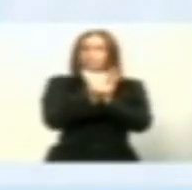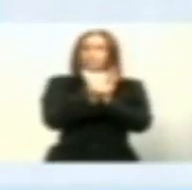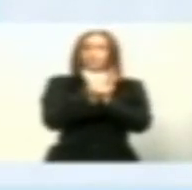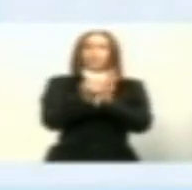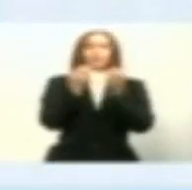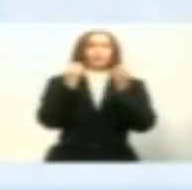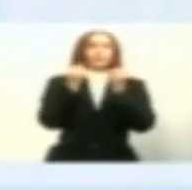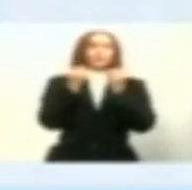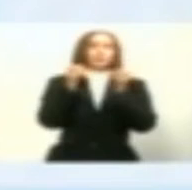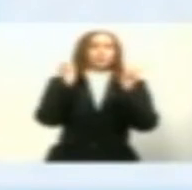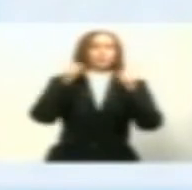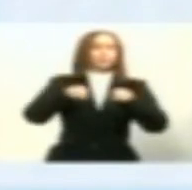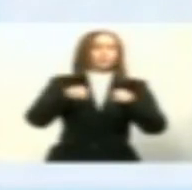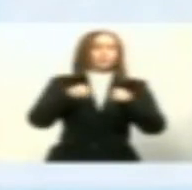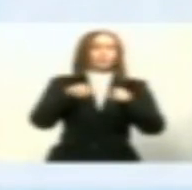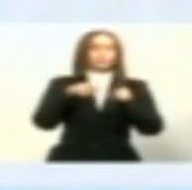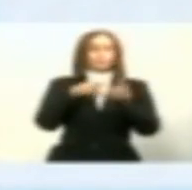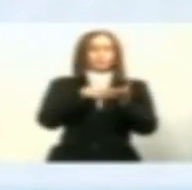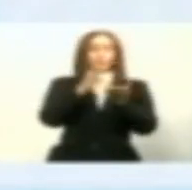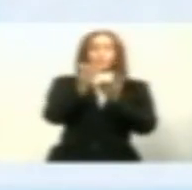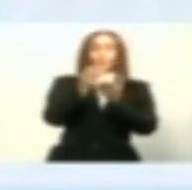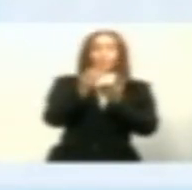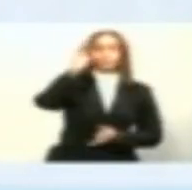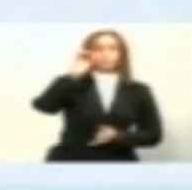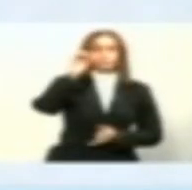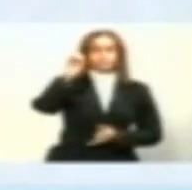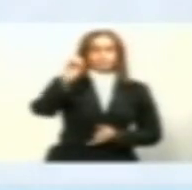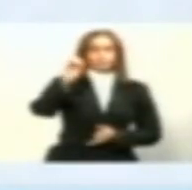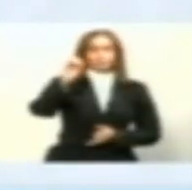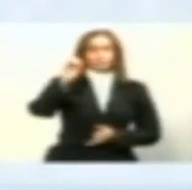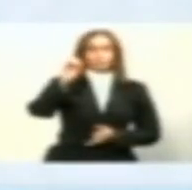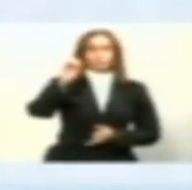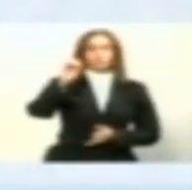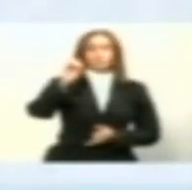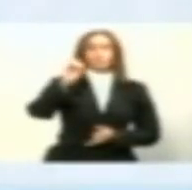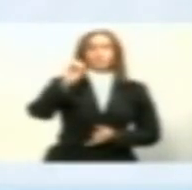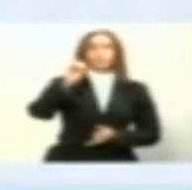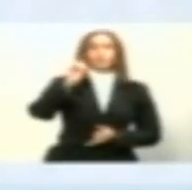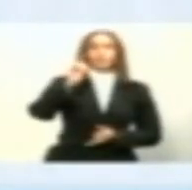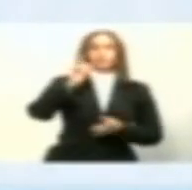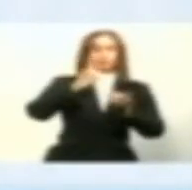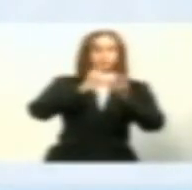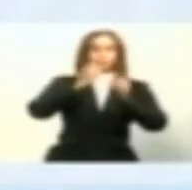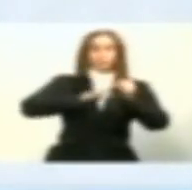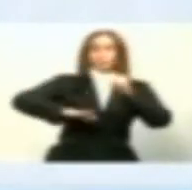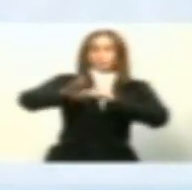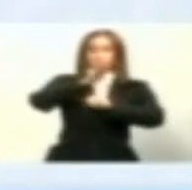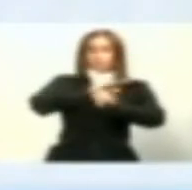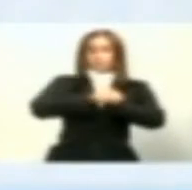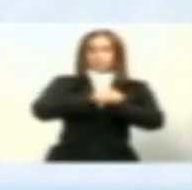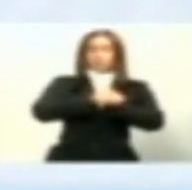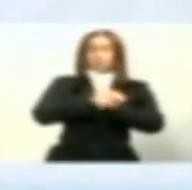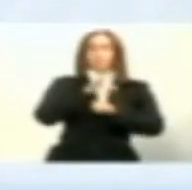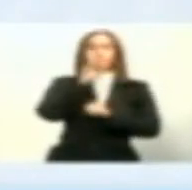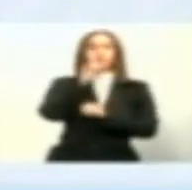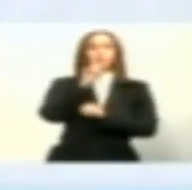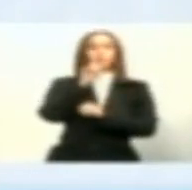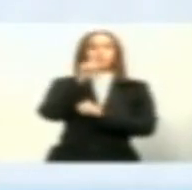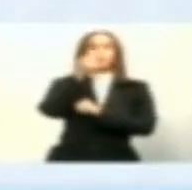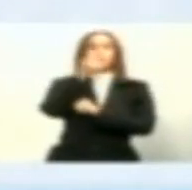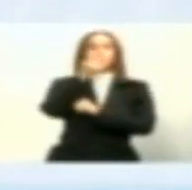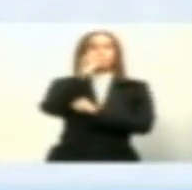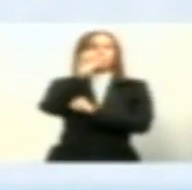proactivo tanto de las recaudaciones como consecuencia de la reactivación económica en el último trimestre del